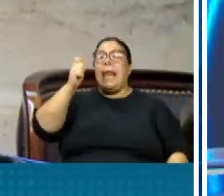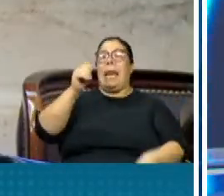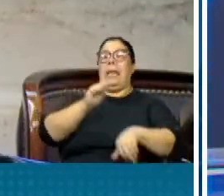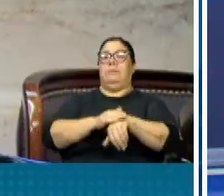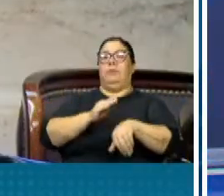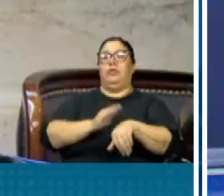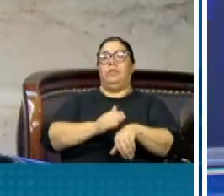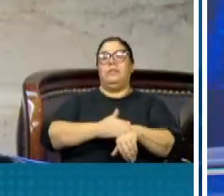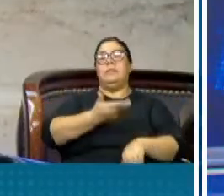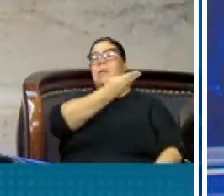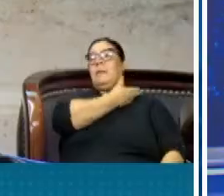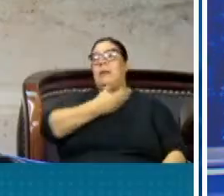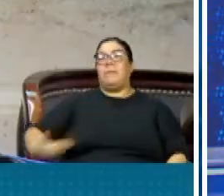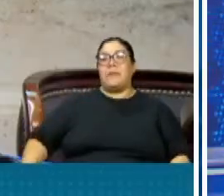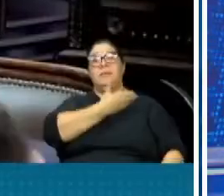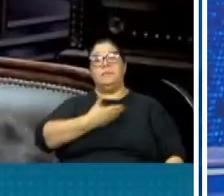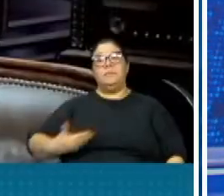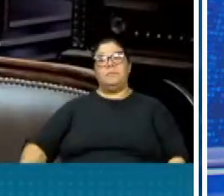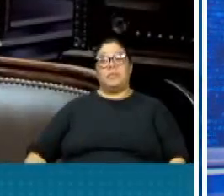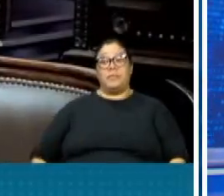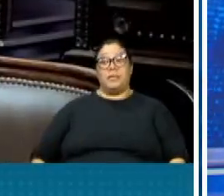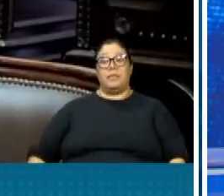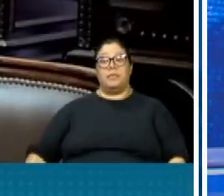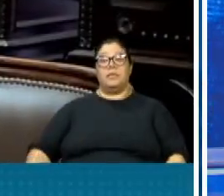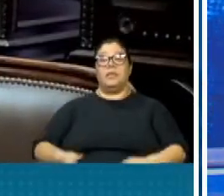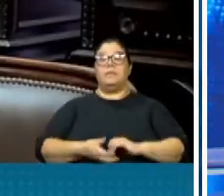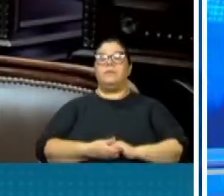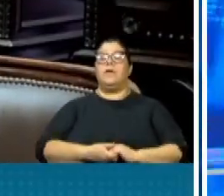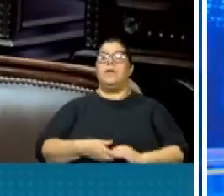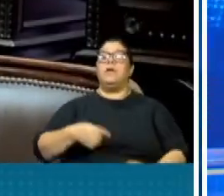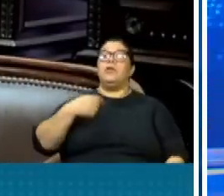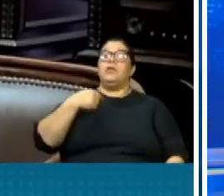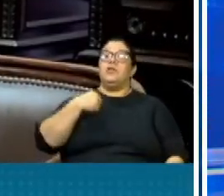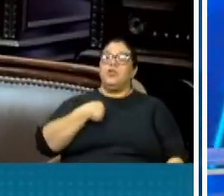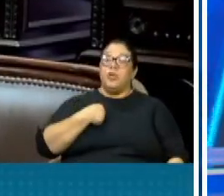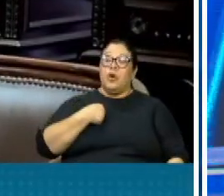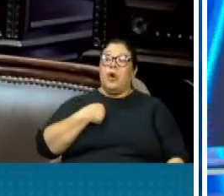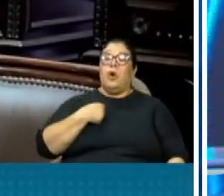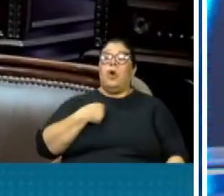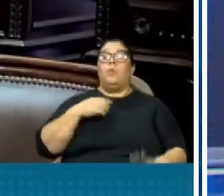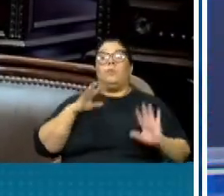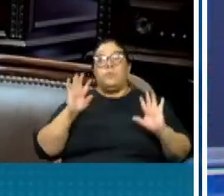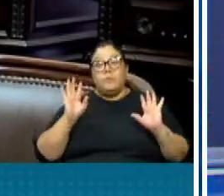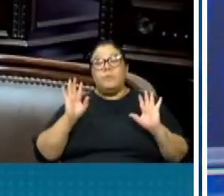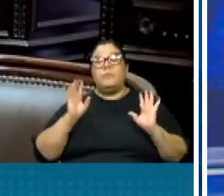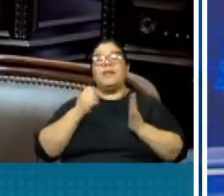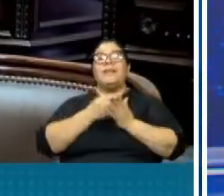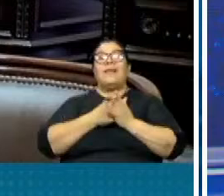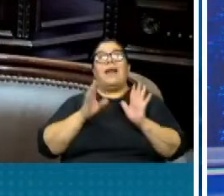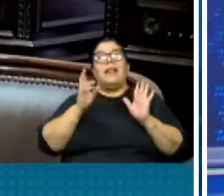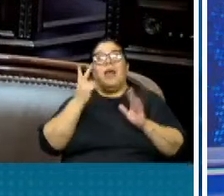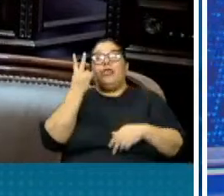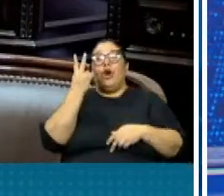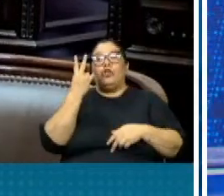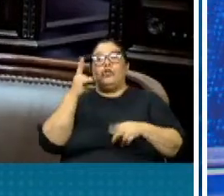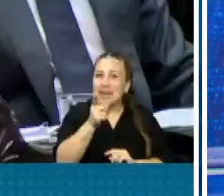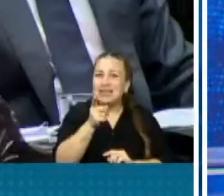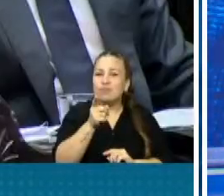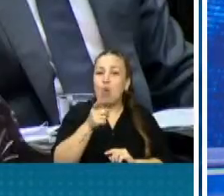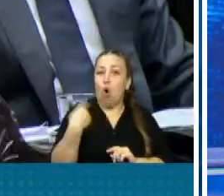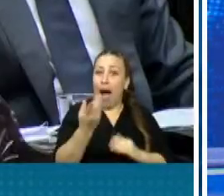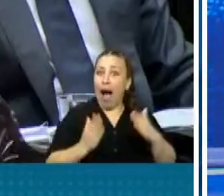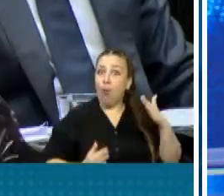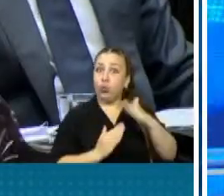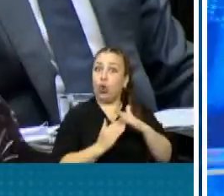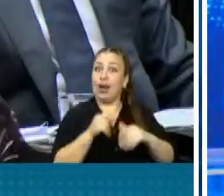que la curva cada vez se te complejiza más, porque tenés gente que vive más años y tenés más gente